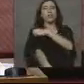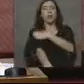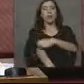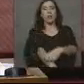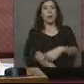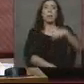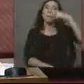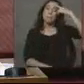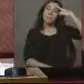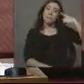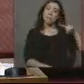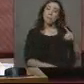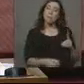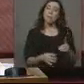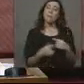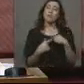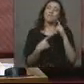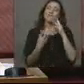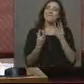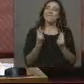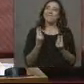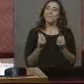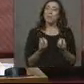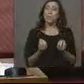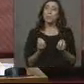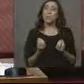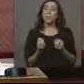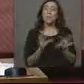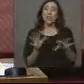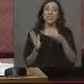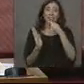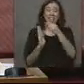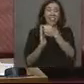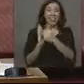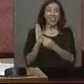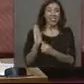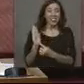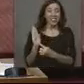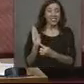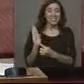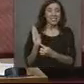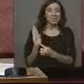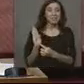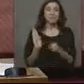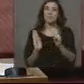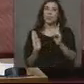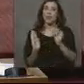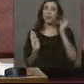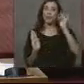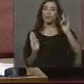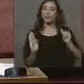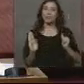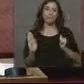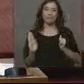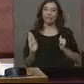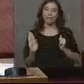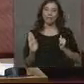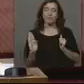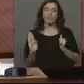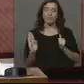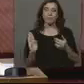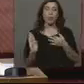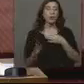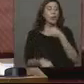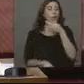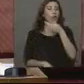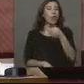no obstante mucho me Temo que varios de los postulados que aquí se se exhiben no se cumplirán argumento esto